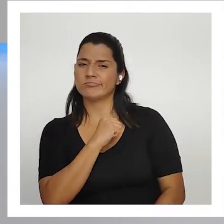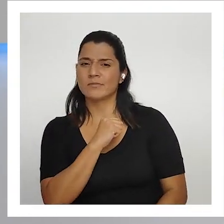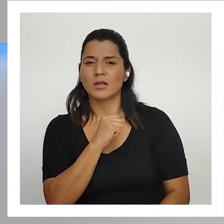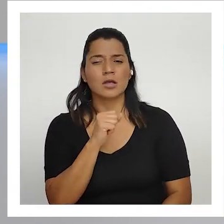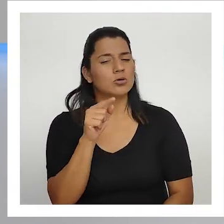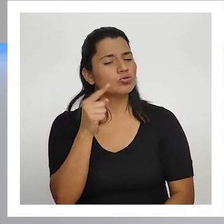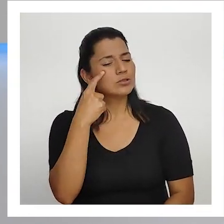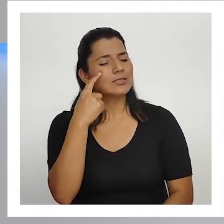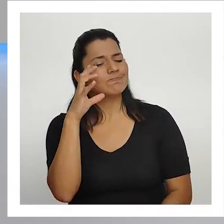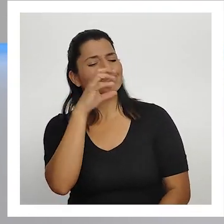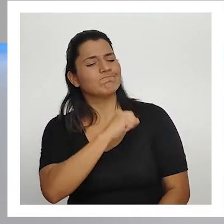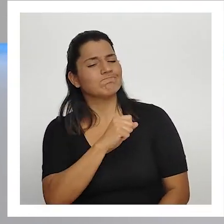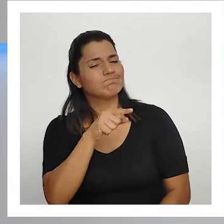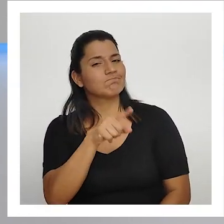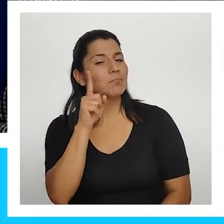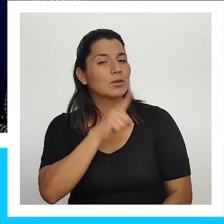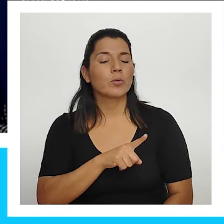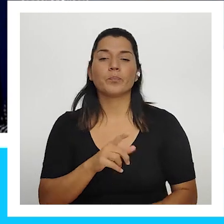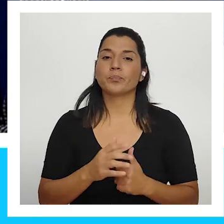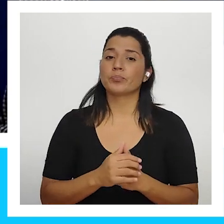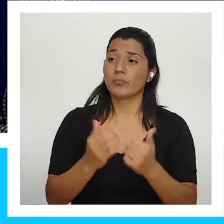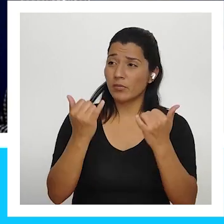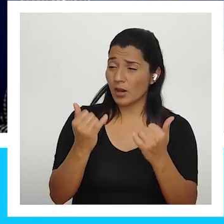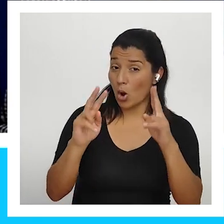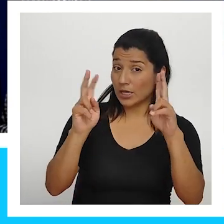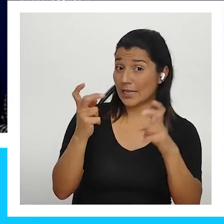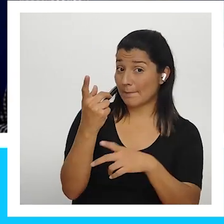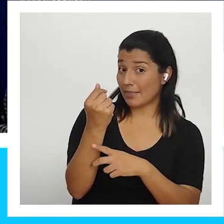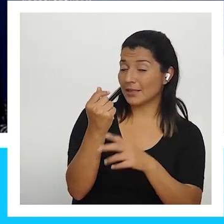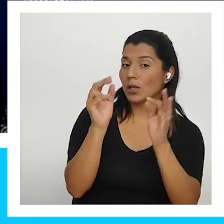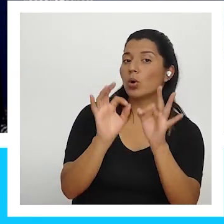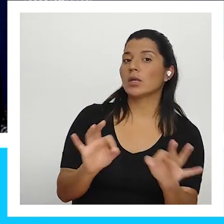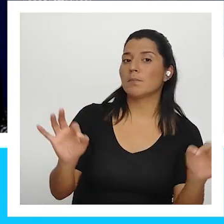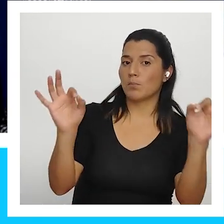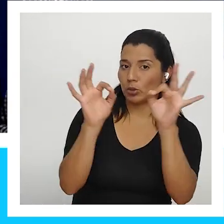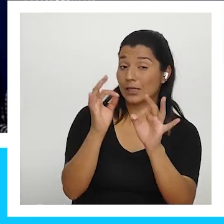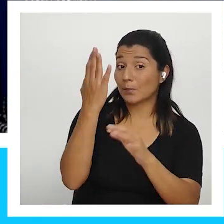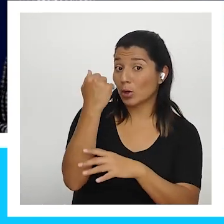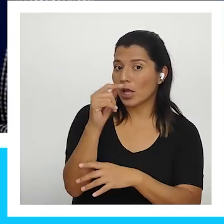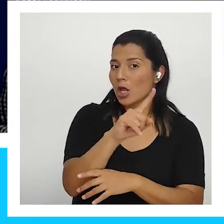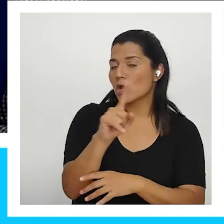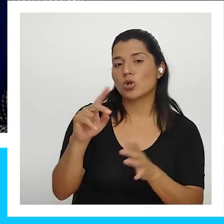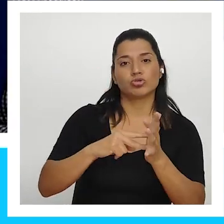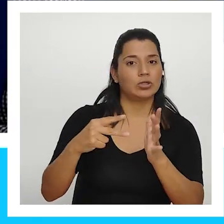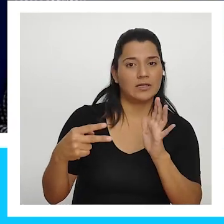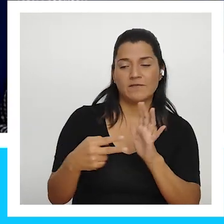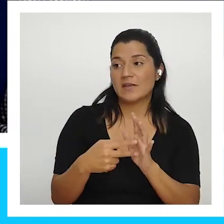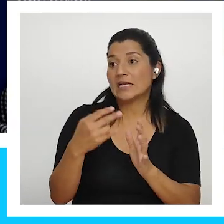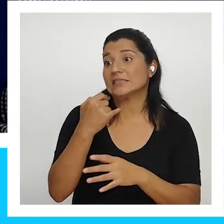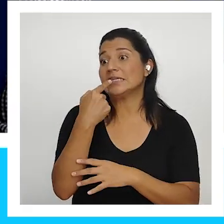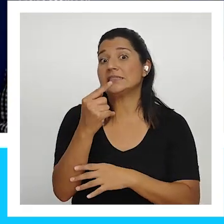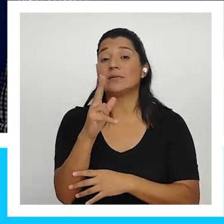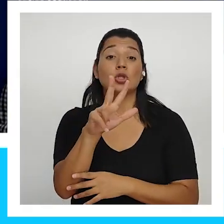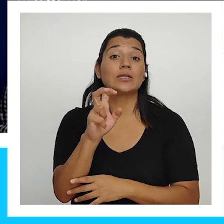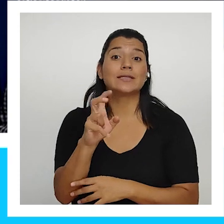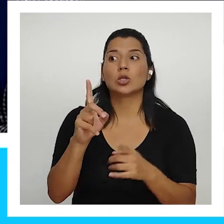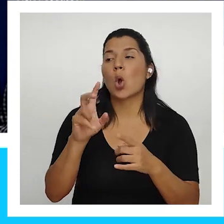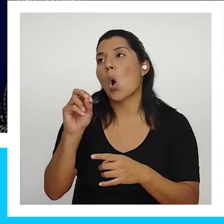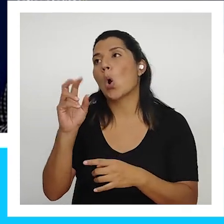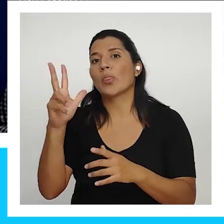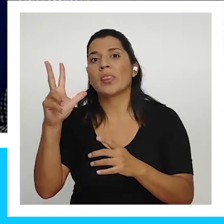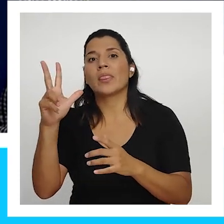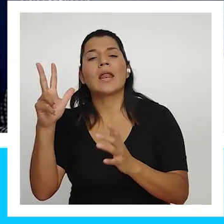espacio pues, temporal. Esto implicaría de que con frecuencia estas personas con algún timo nuevo le estén solicitando bastante reiterado el hecho de